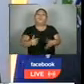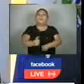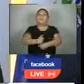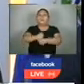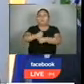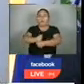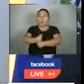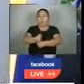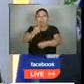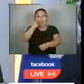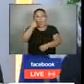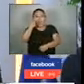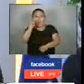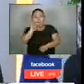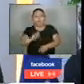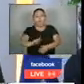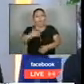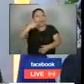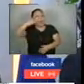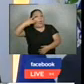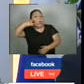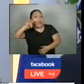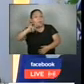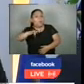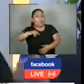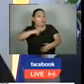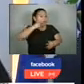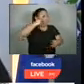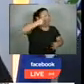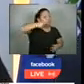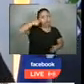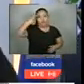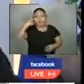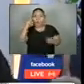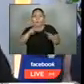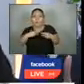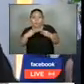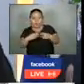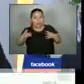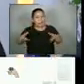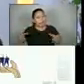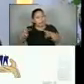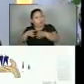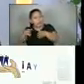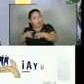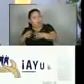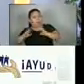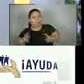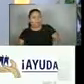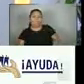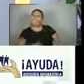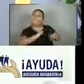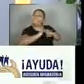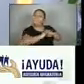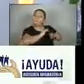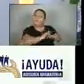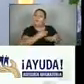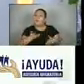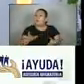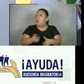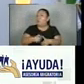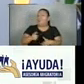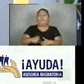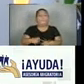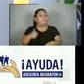si seguimos teniendo esta lucha como Estado y como sociedad en contra de ello, vamos a utilizar